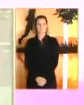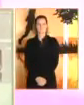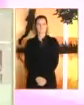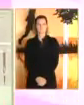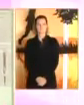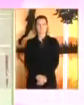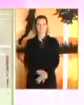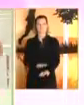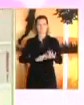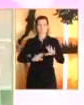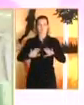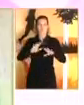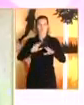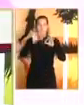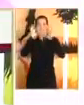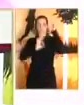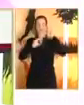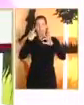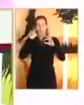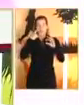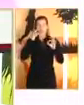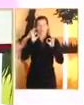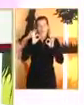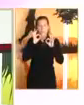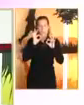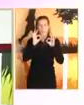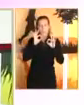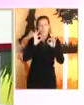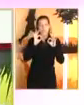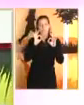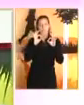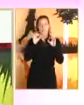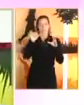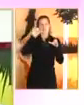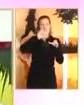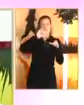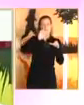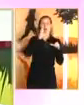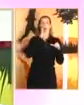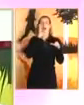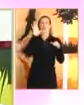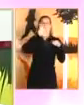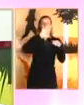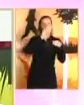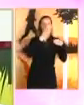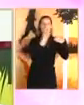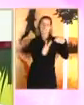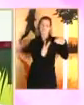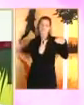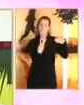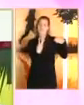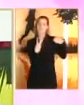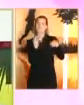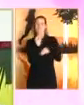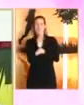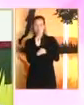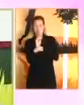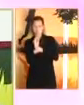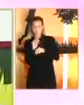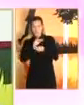Ese porcentaje y después con cuidado. A ver, son tres partes de agua por una. Por una de detergente. De detergente.